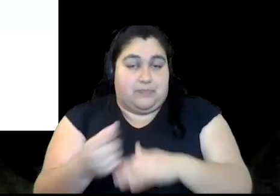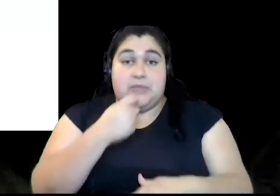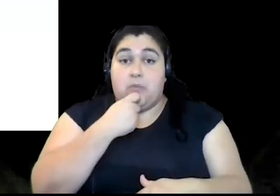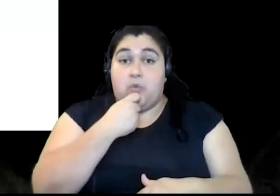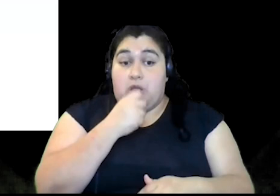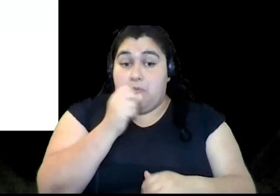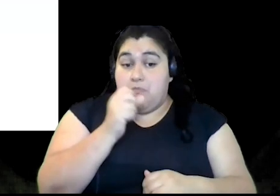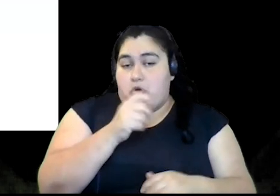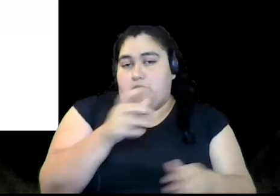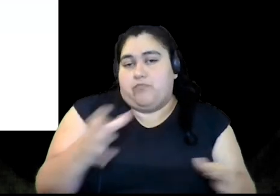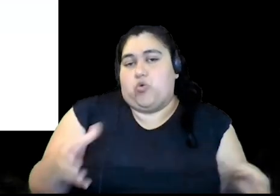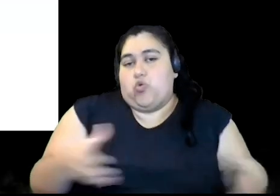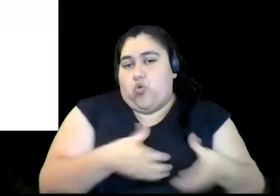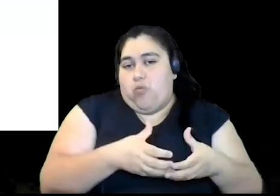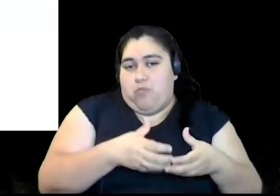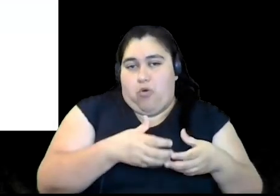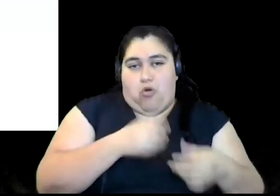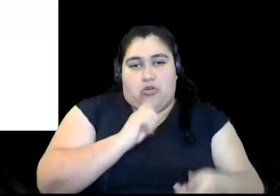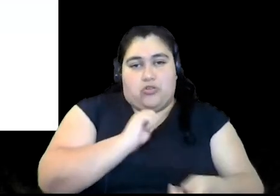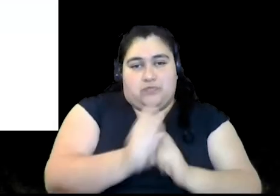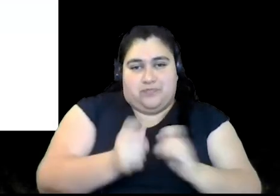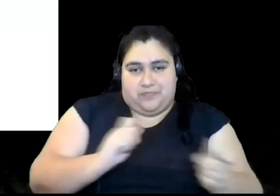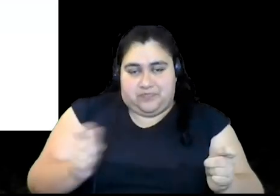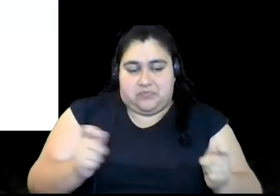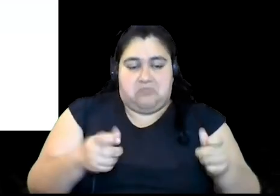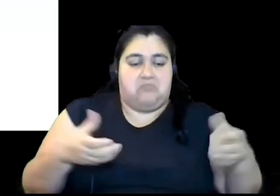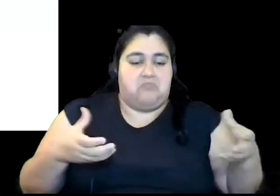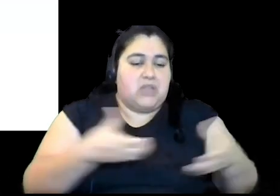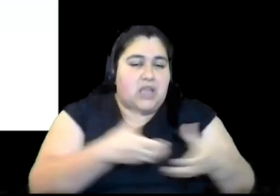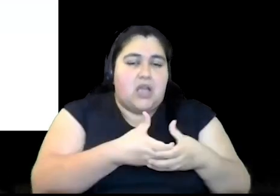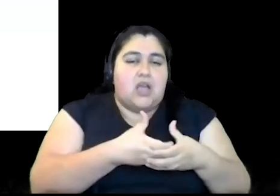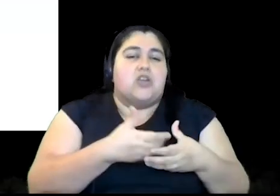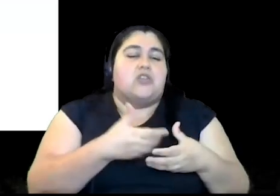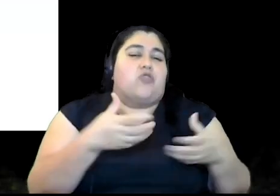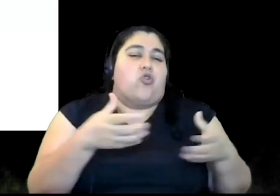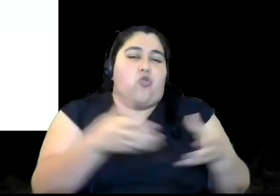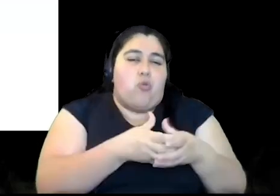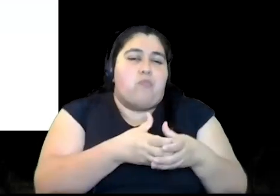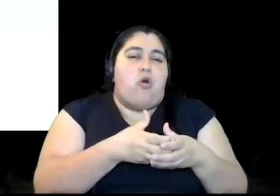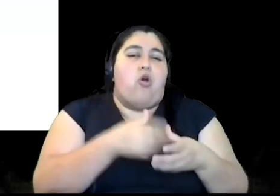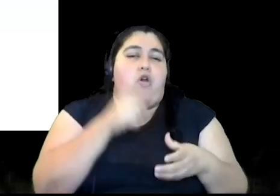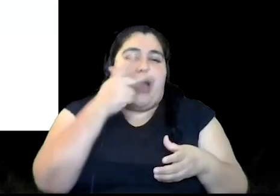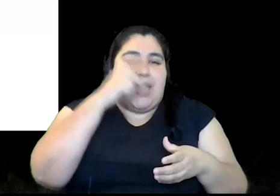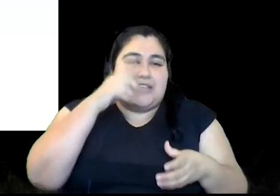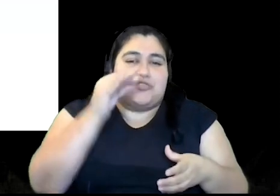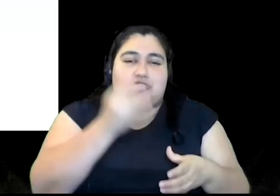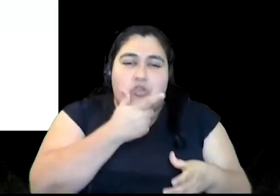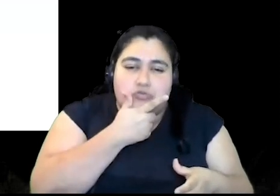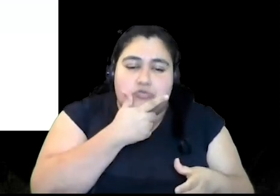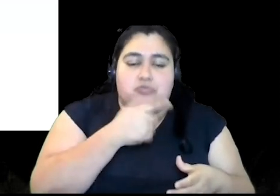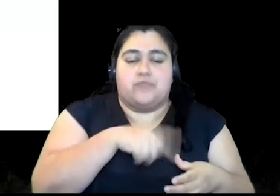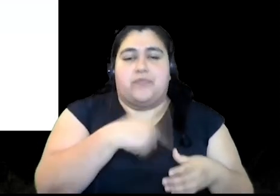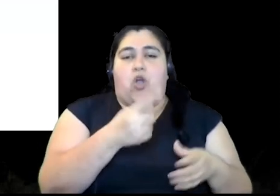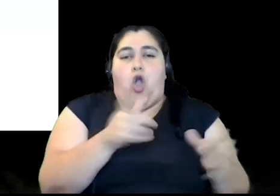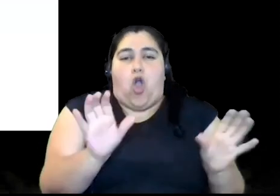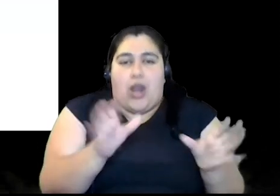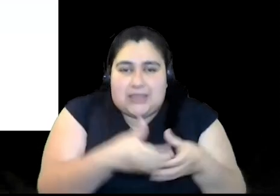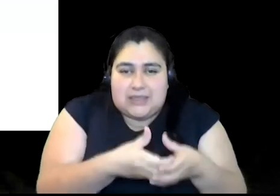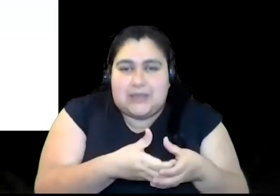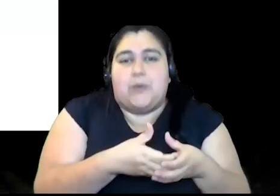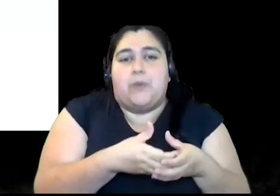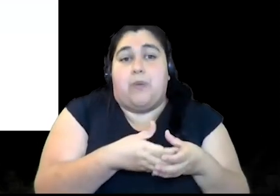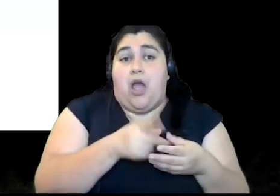una sociedad de personas, llamémosle sociedad de hecho, una sociedad colectiva, bueno, la deducción de